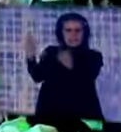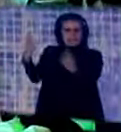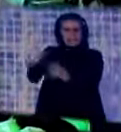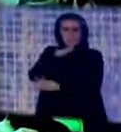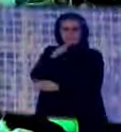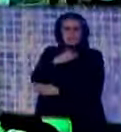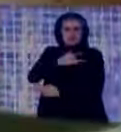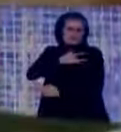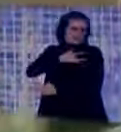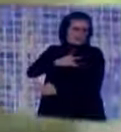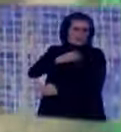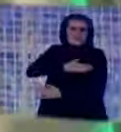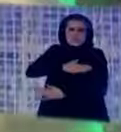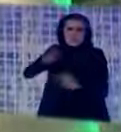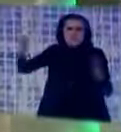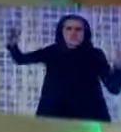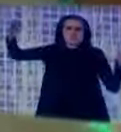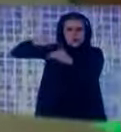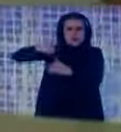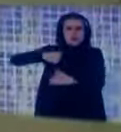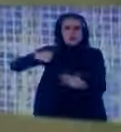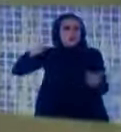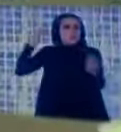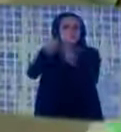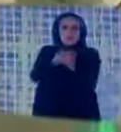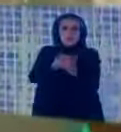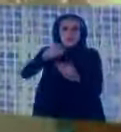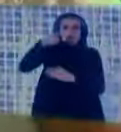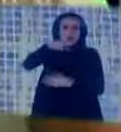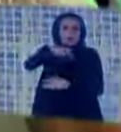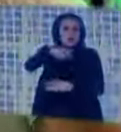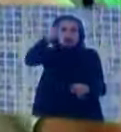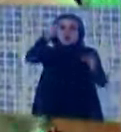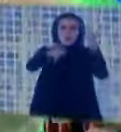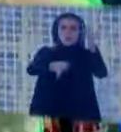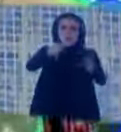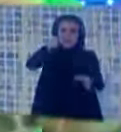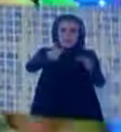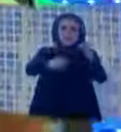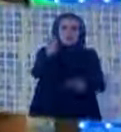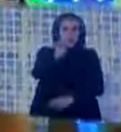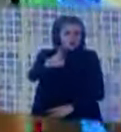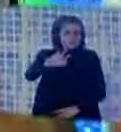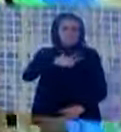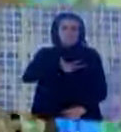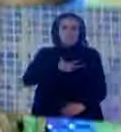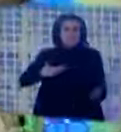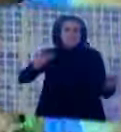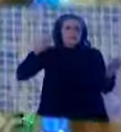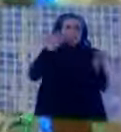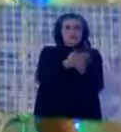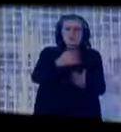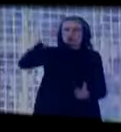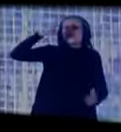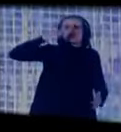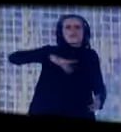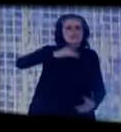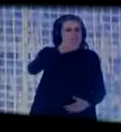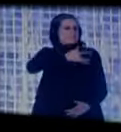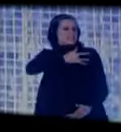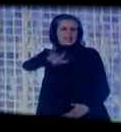tiene ni perdón pido pido a a los pistes que no